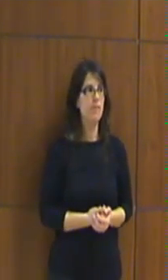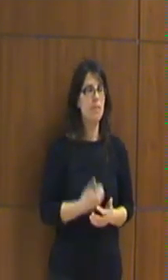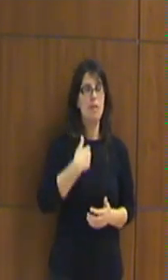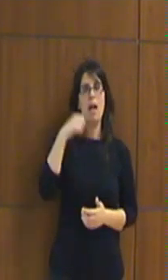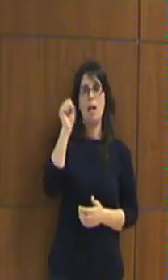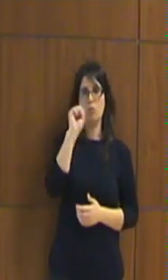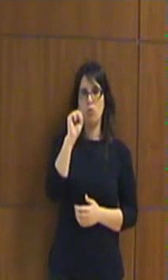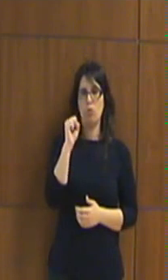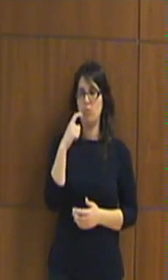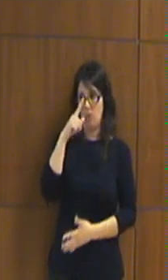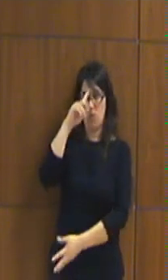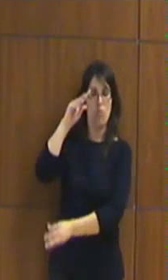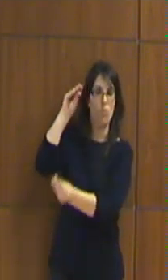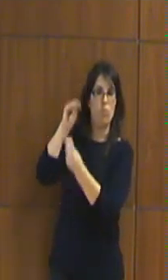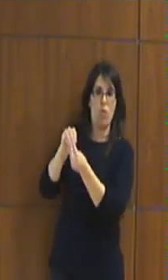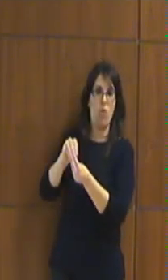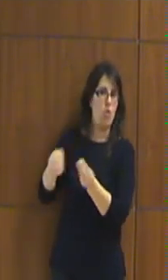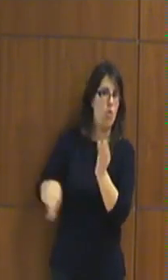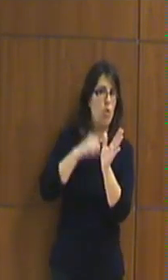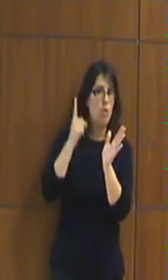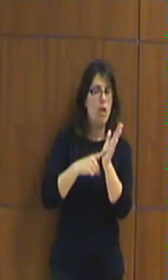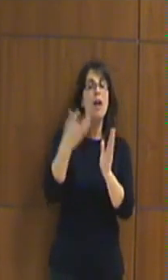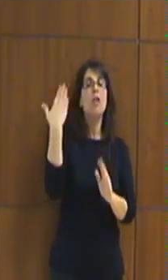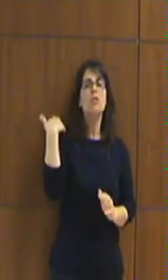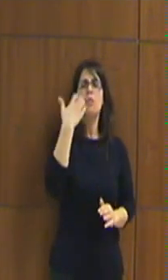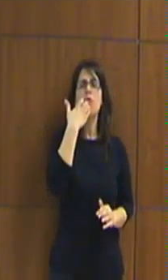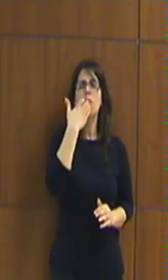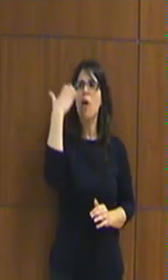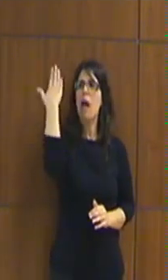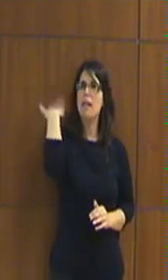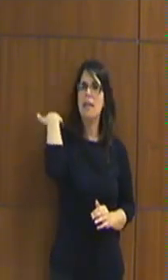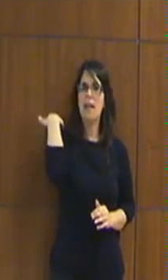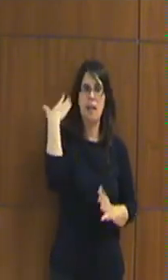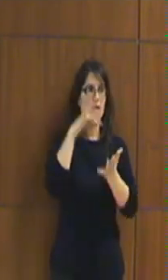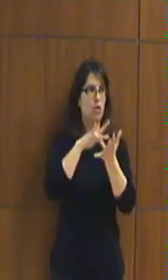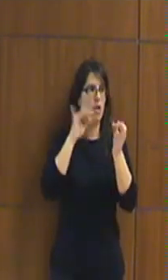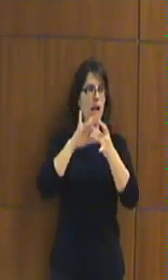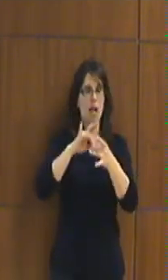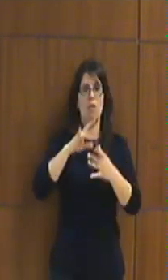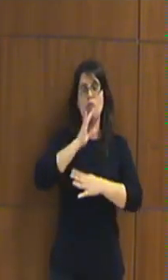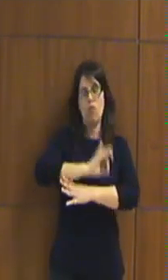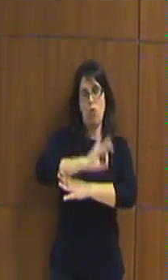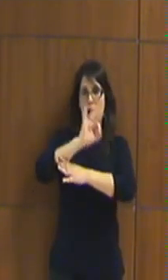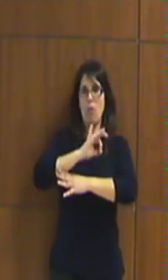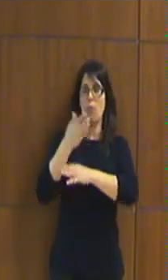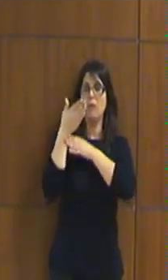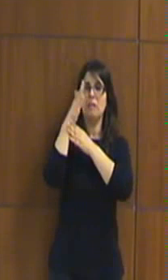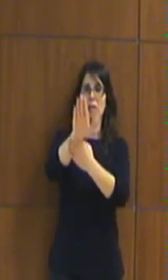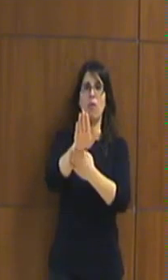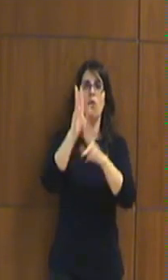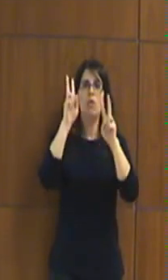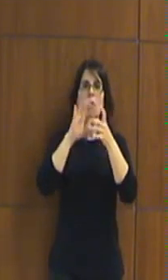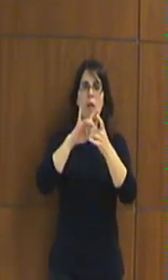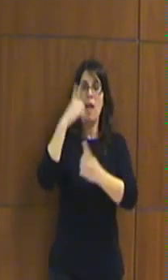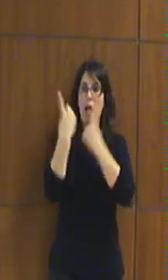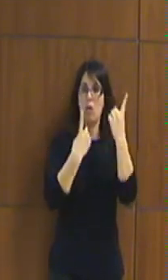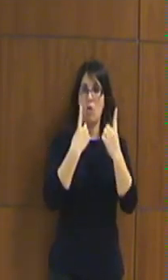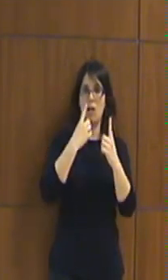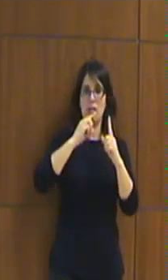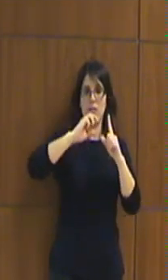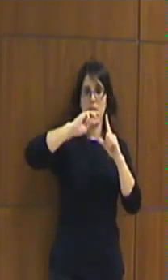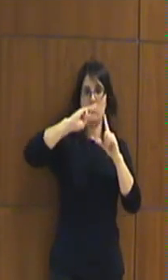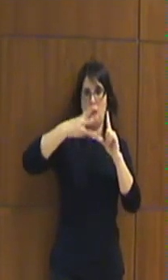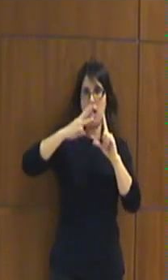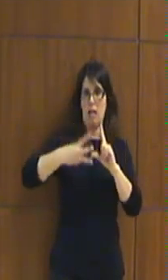estoy de acuerdo totalmente contigo, ¿no? Pero el otro día cuando veíamos ayer aquí la presentación que hacía la Fundación CNS de algunas páginas, el proyecto